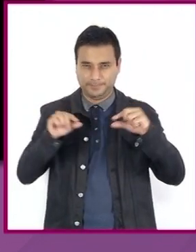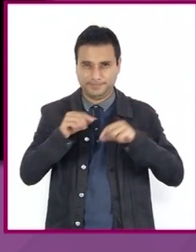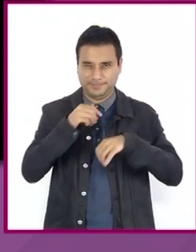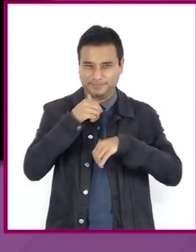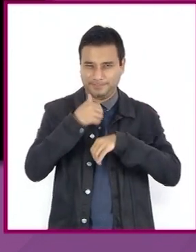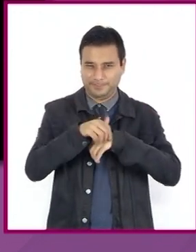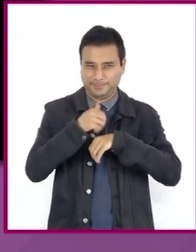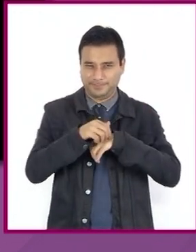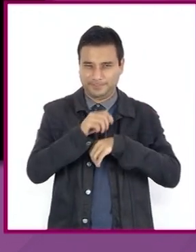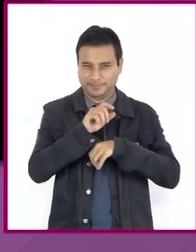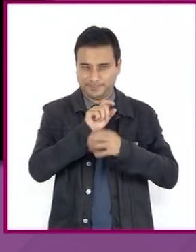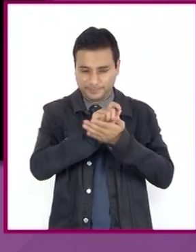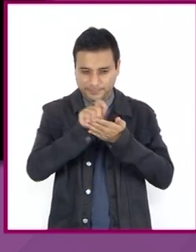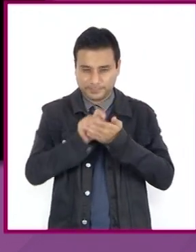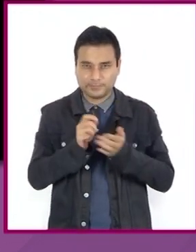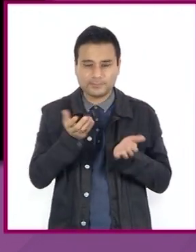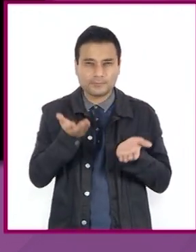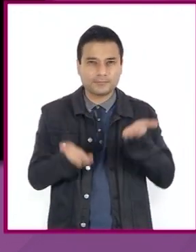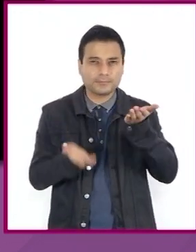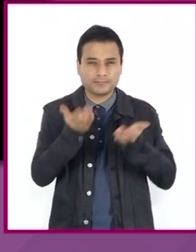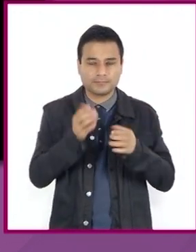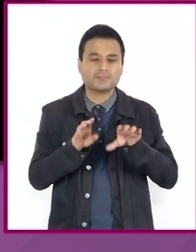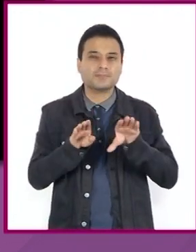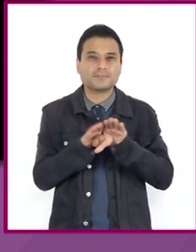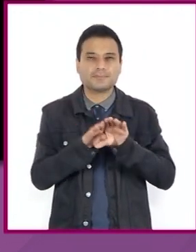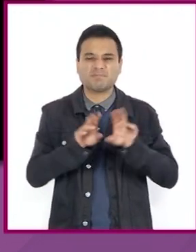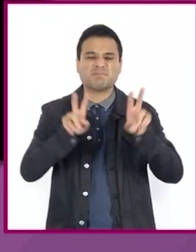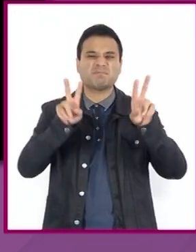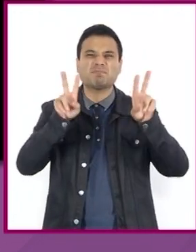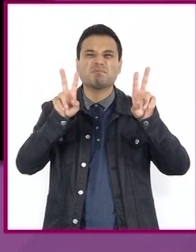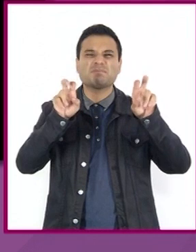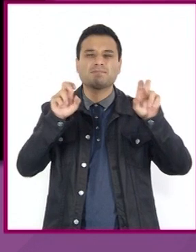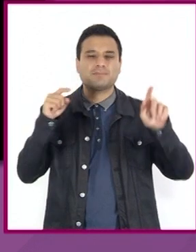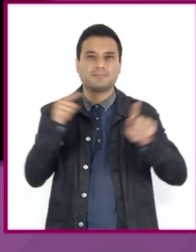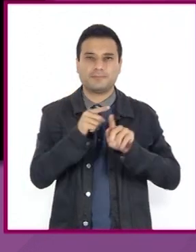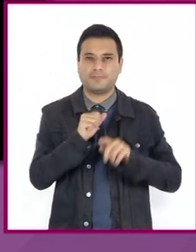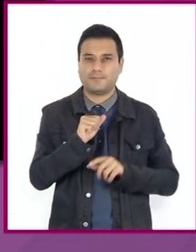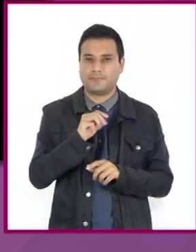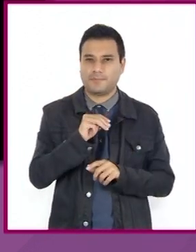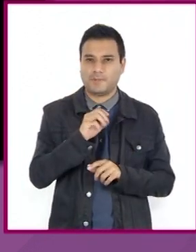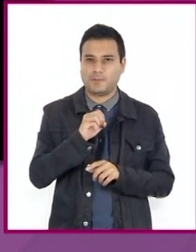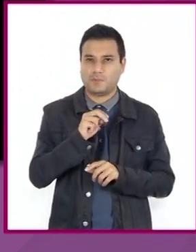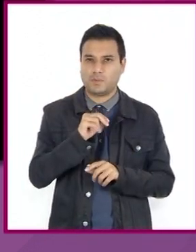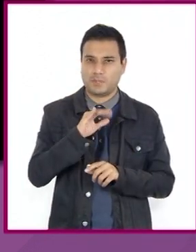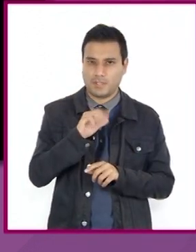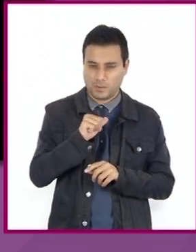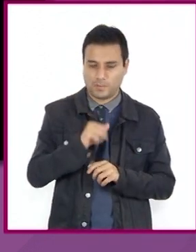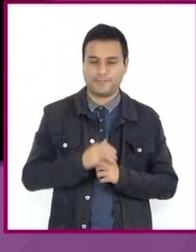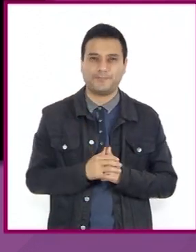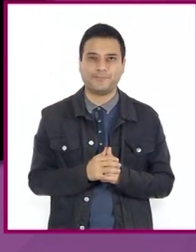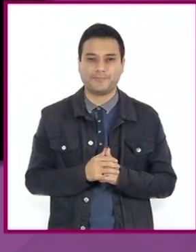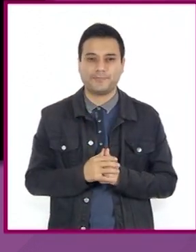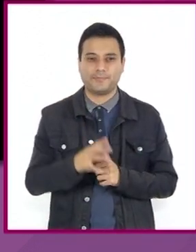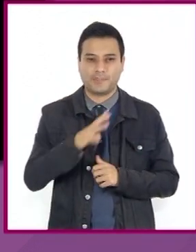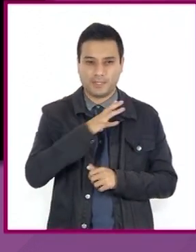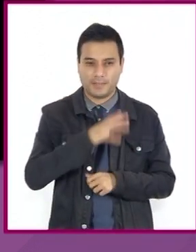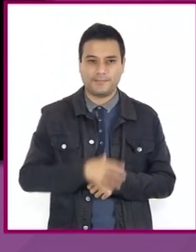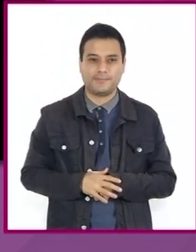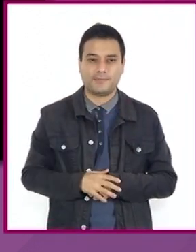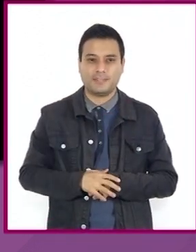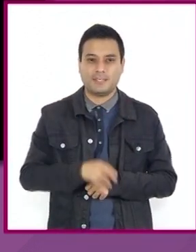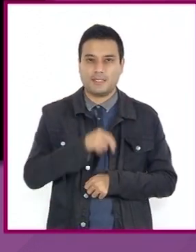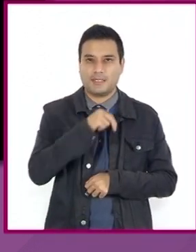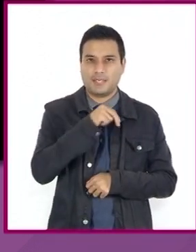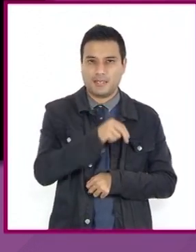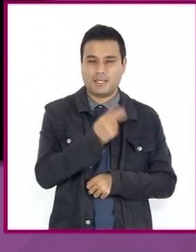En este caso, la producción de amoníaco. Observen que tenemos nitrógeno molecular, N2, más